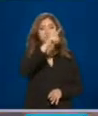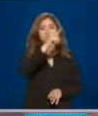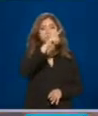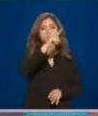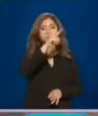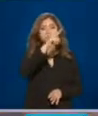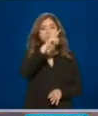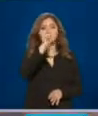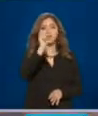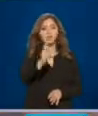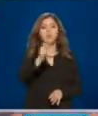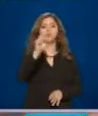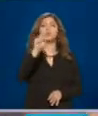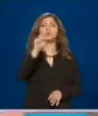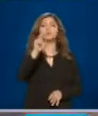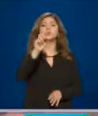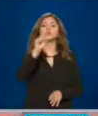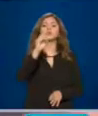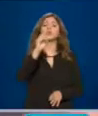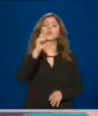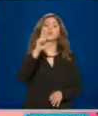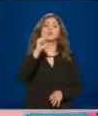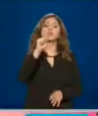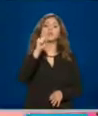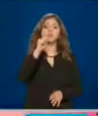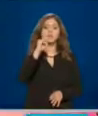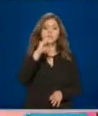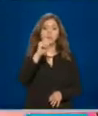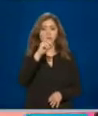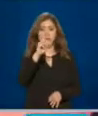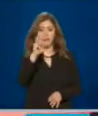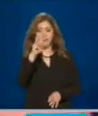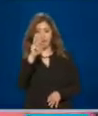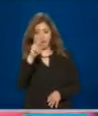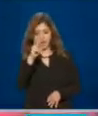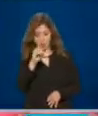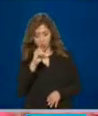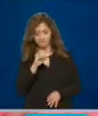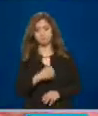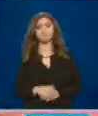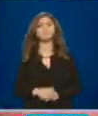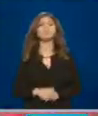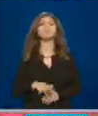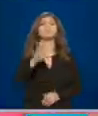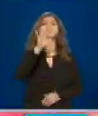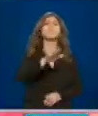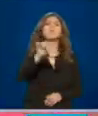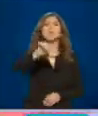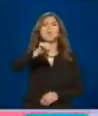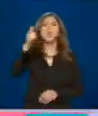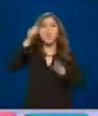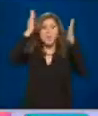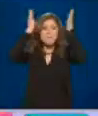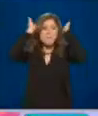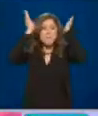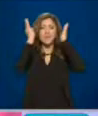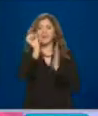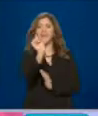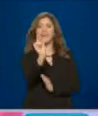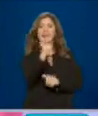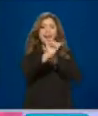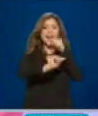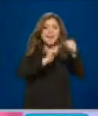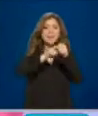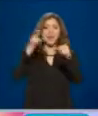del solsticio de verano. Solsticio de verano. Oye, lo de las mulitas, bueno, eso te lo preguntamos porque obviamente vemos por todas las calles, sobre todo fuera de las iglesias,